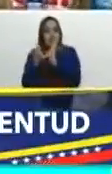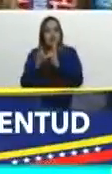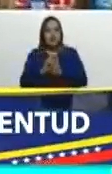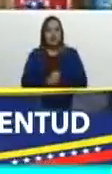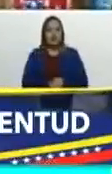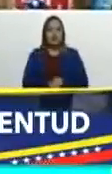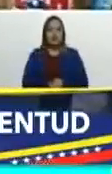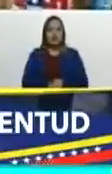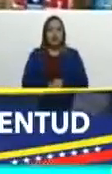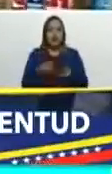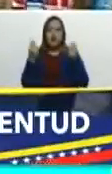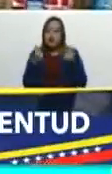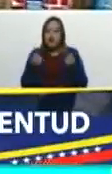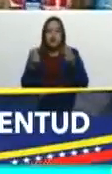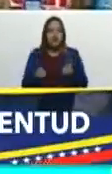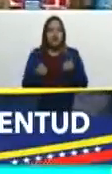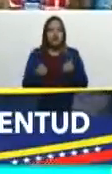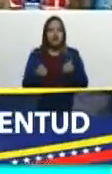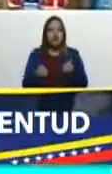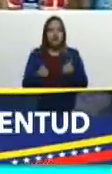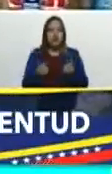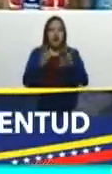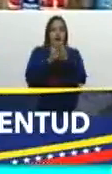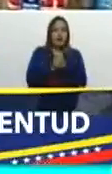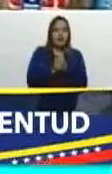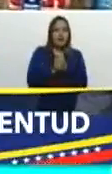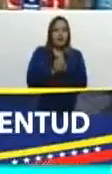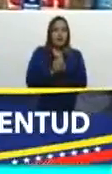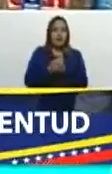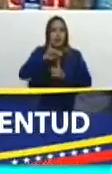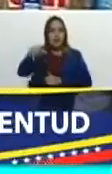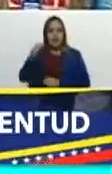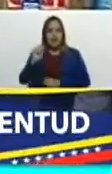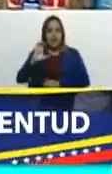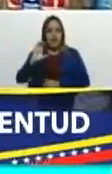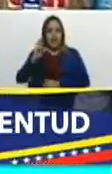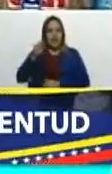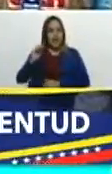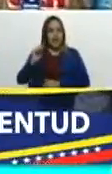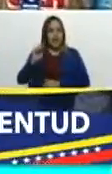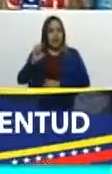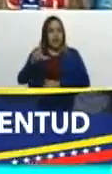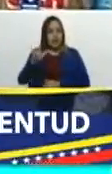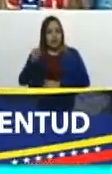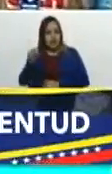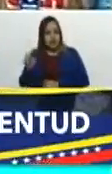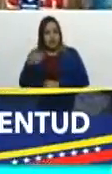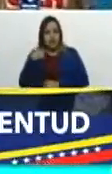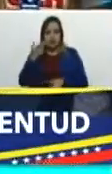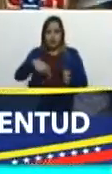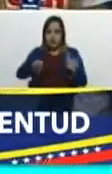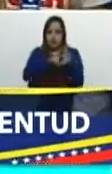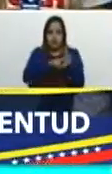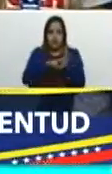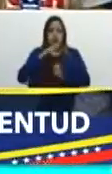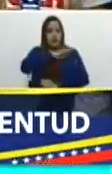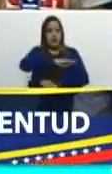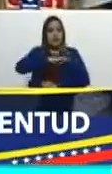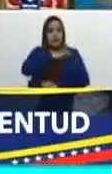e inmediatamente, compañera Jacqueline Faría, ratifico la orden de que la